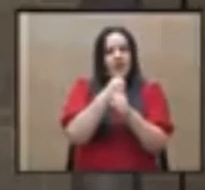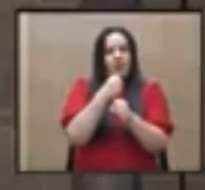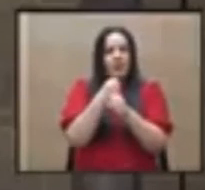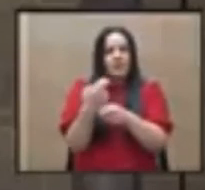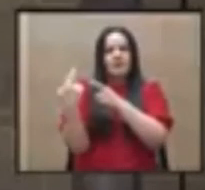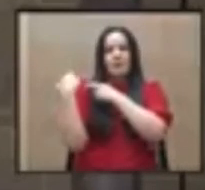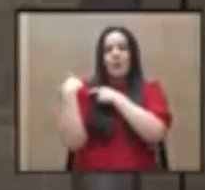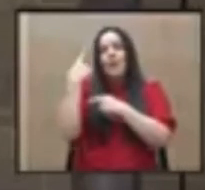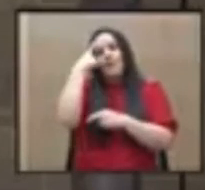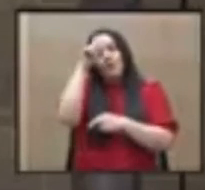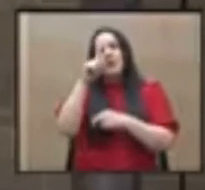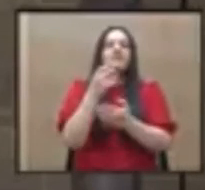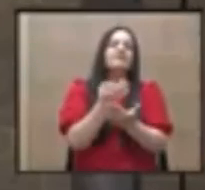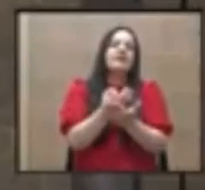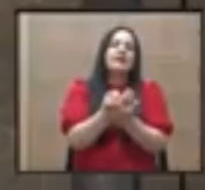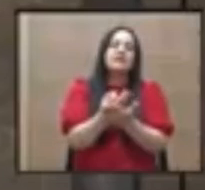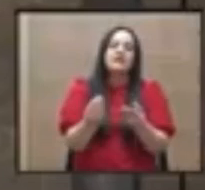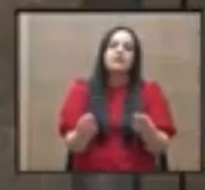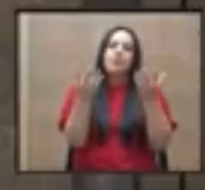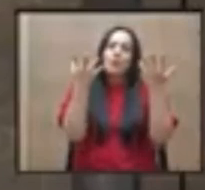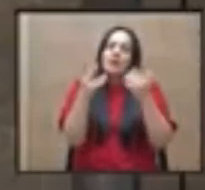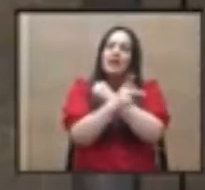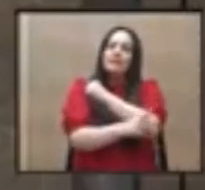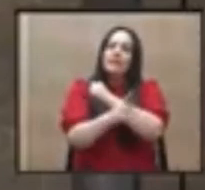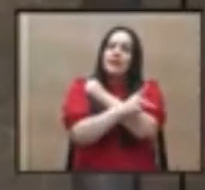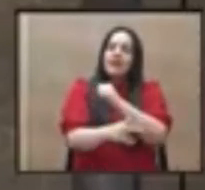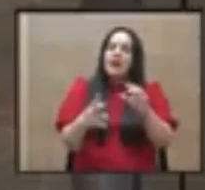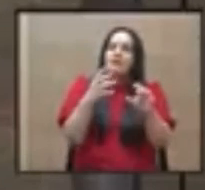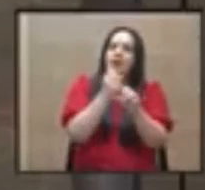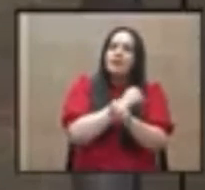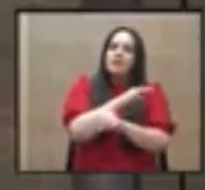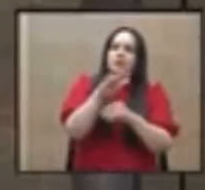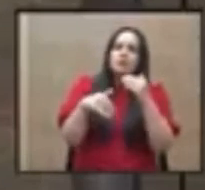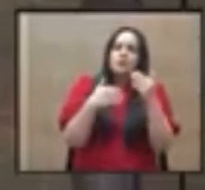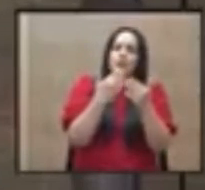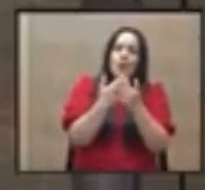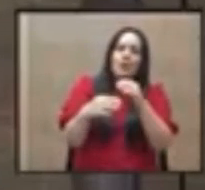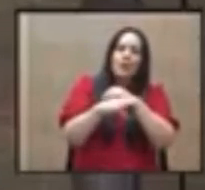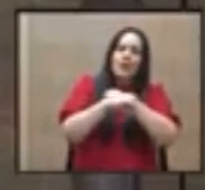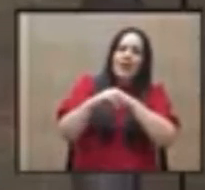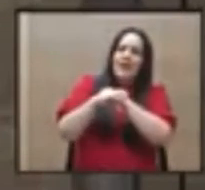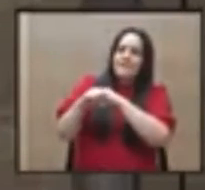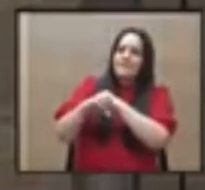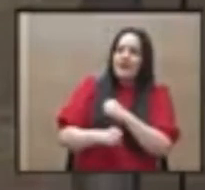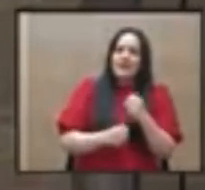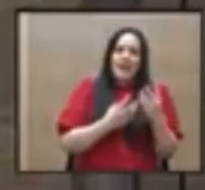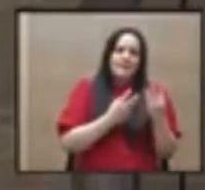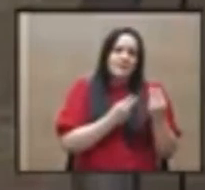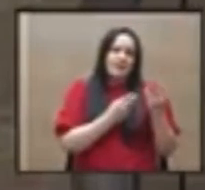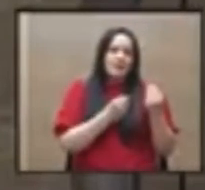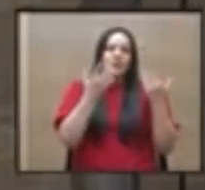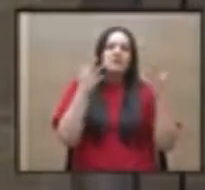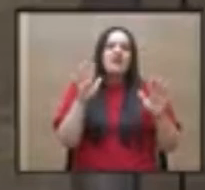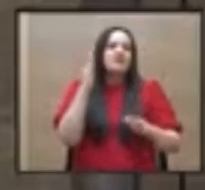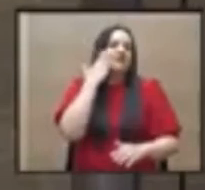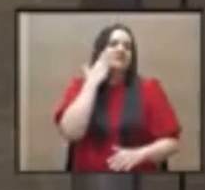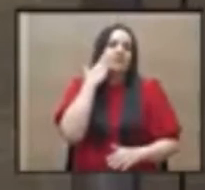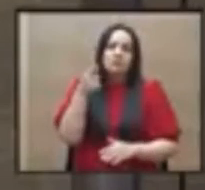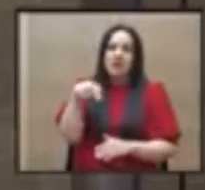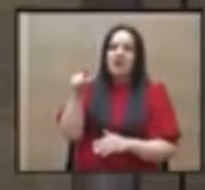finanzas públicas del país, realizan toda una campaña del miedo, en las que ya sabemos que son